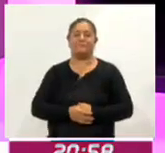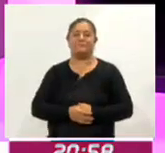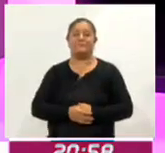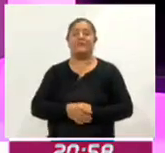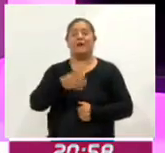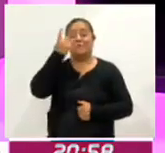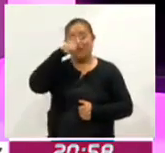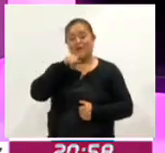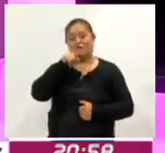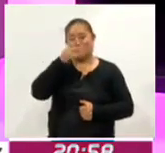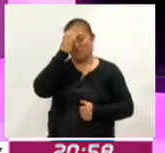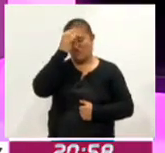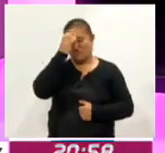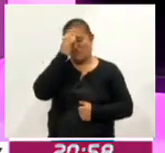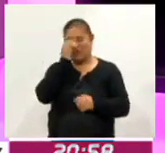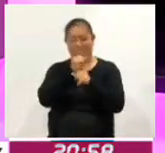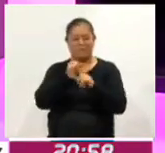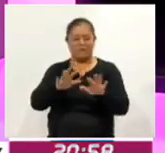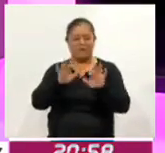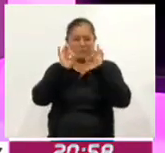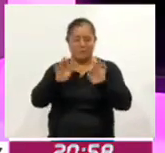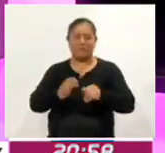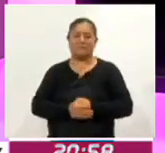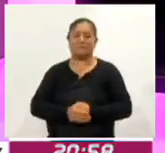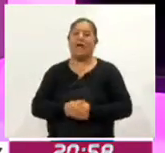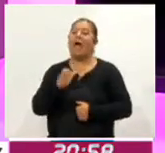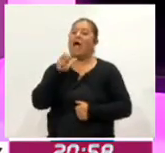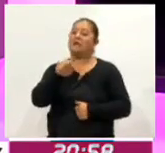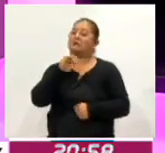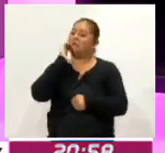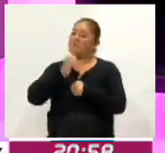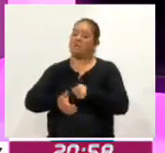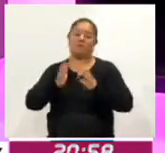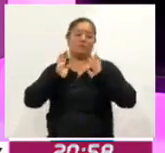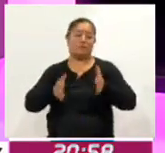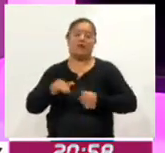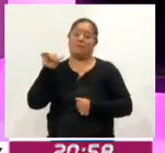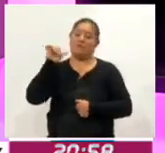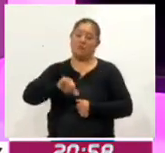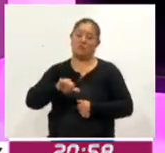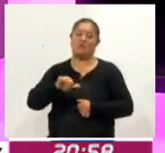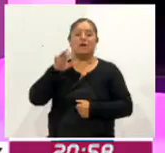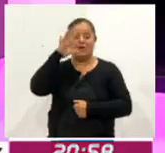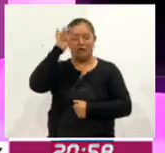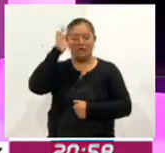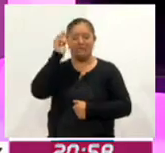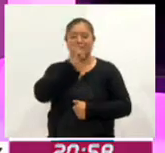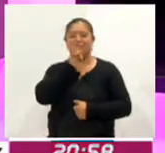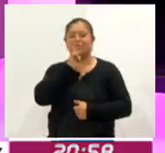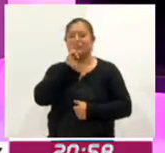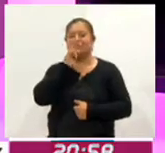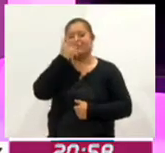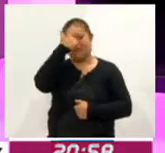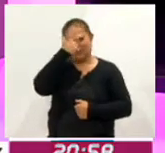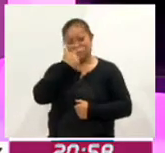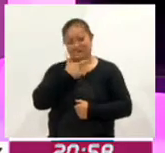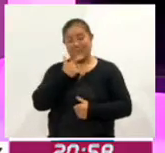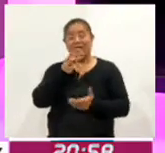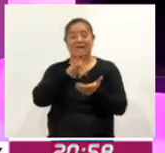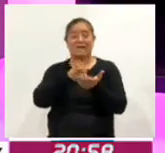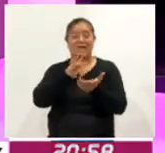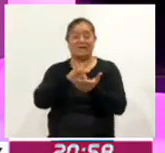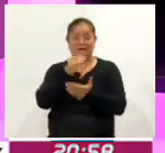bien informado o informada. Con esto finalizamos por el día de hoy esta tercera emisión de Corazit Noticias. Le